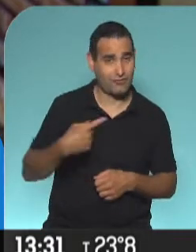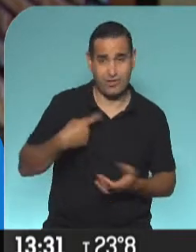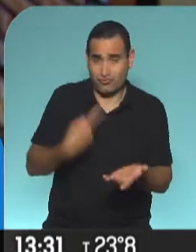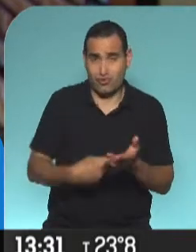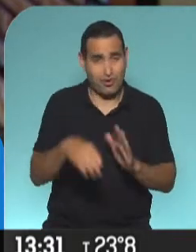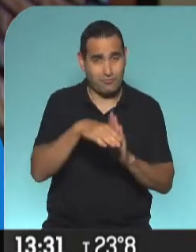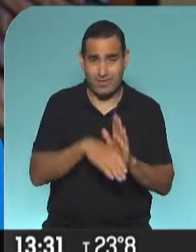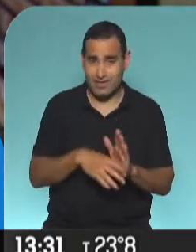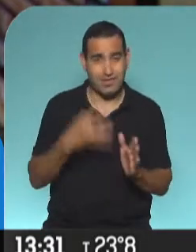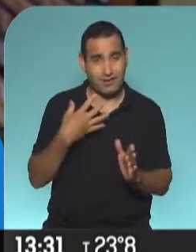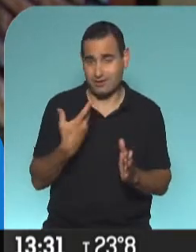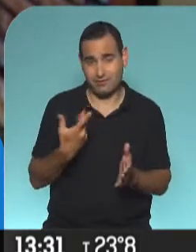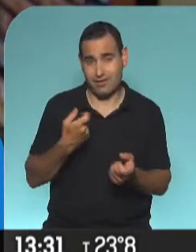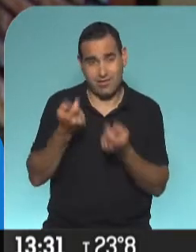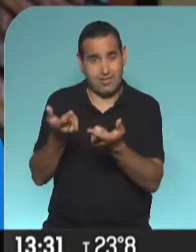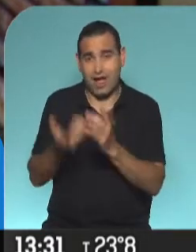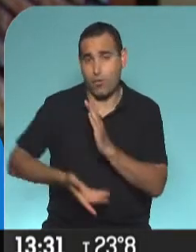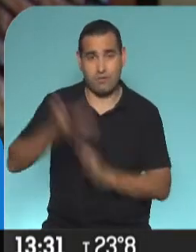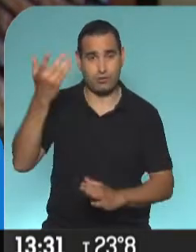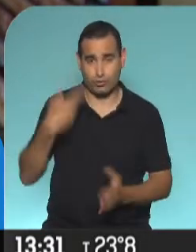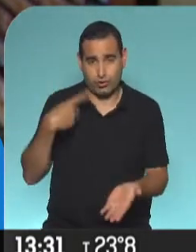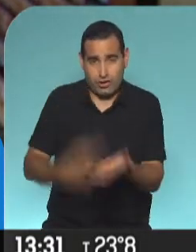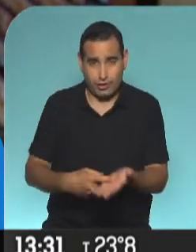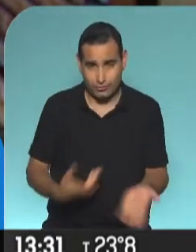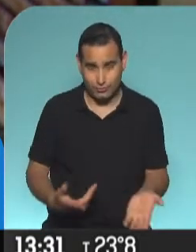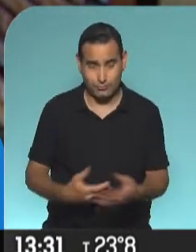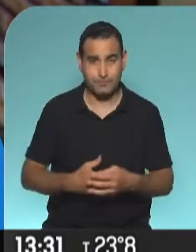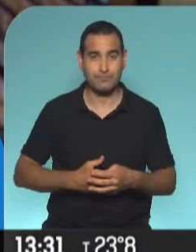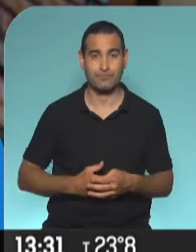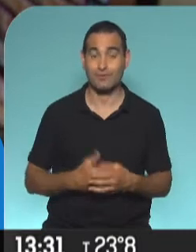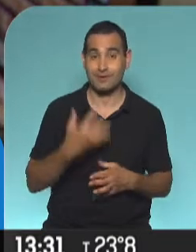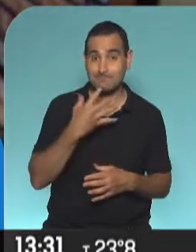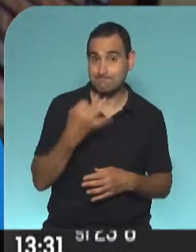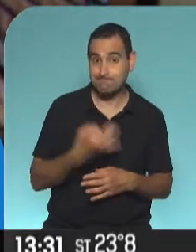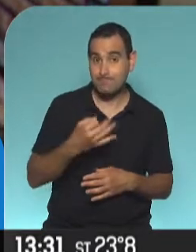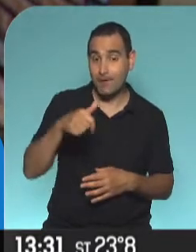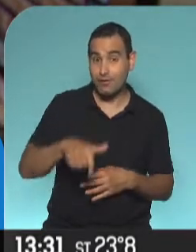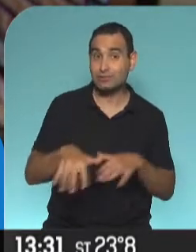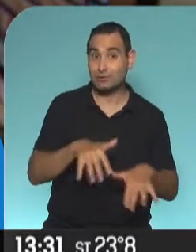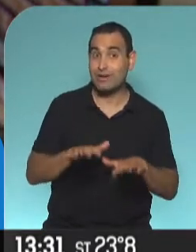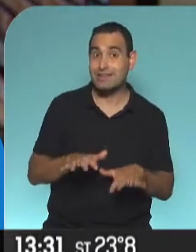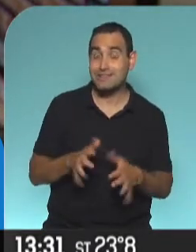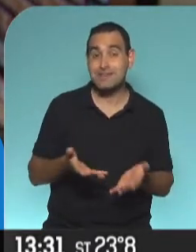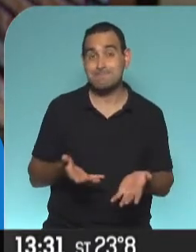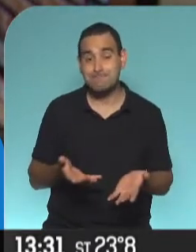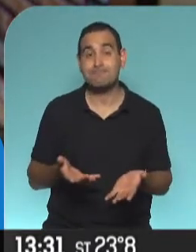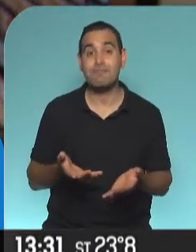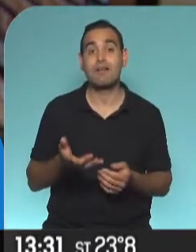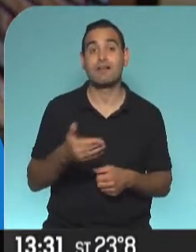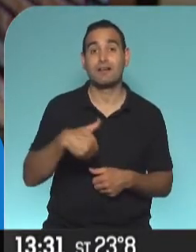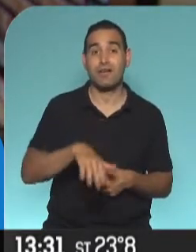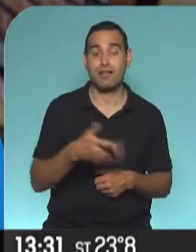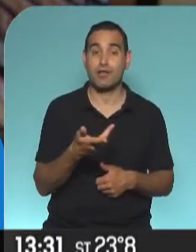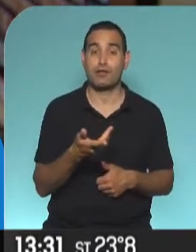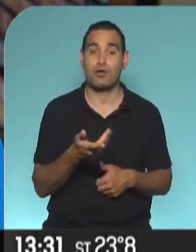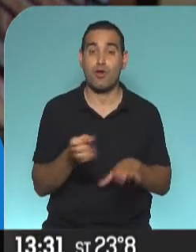y dé algún aumento de emergencia sobre la jubilación. Porque Claro. la verdad es que en una situación así también lo que vas a tener es que el